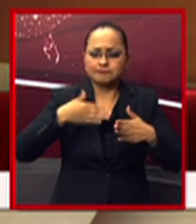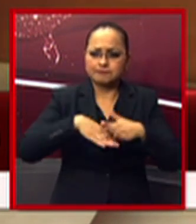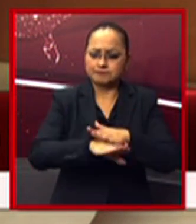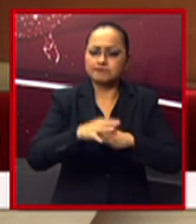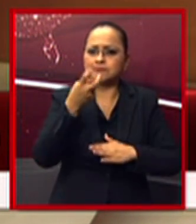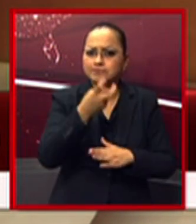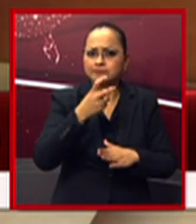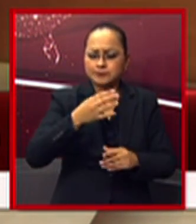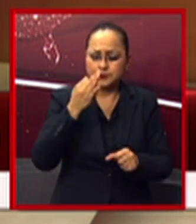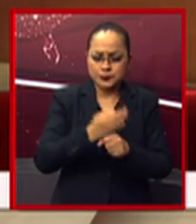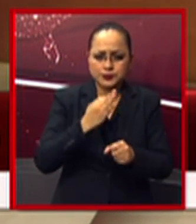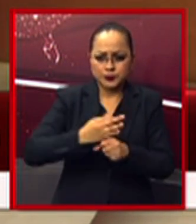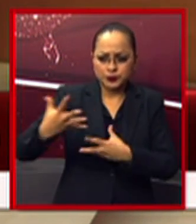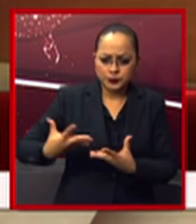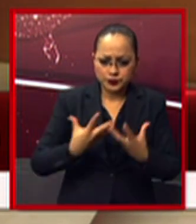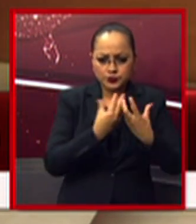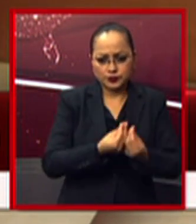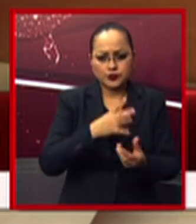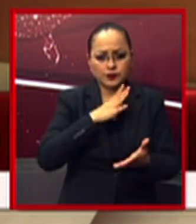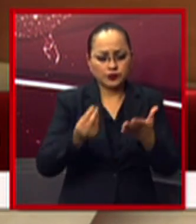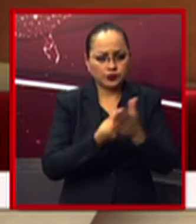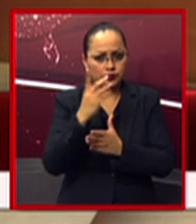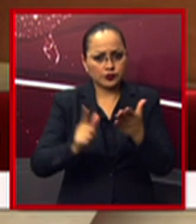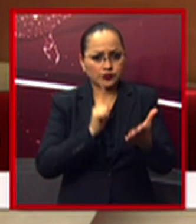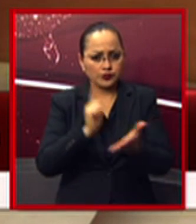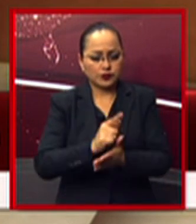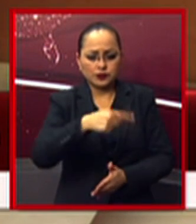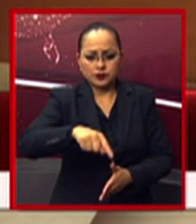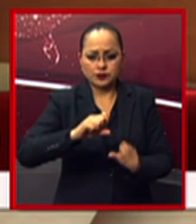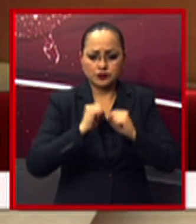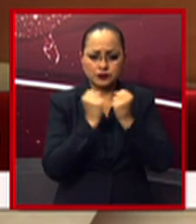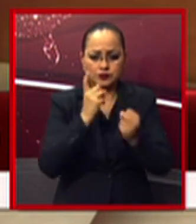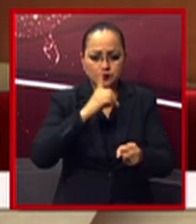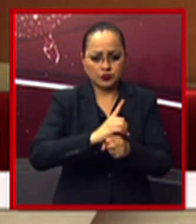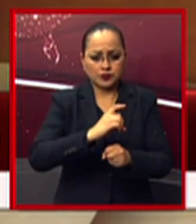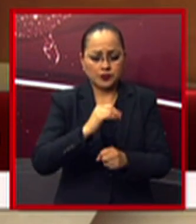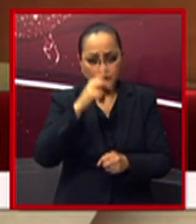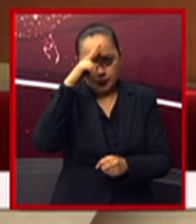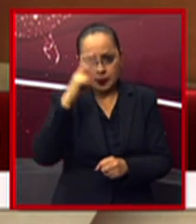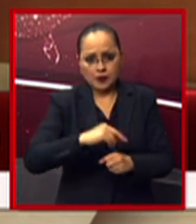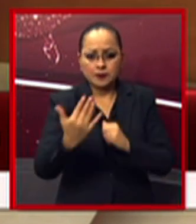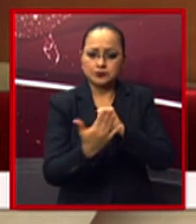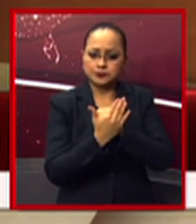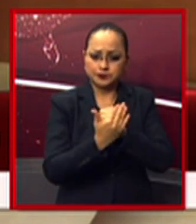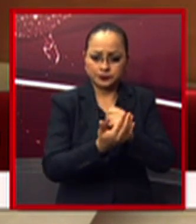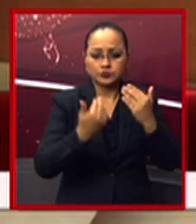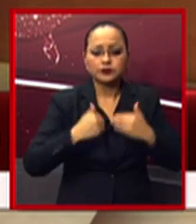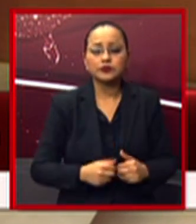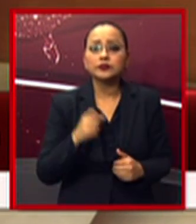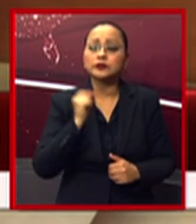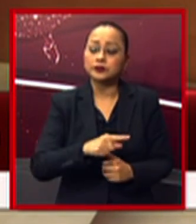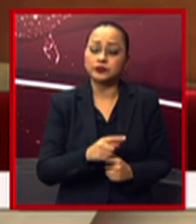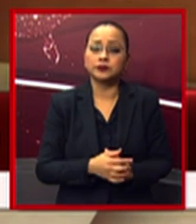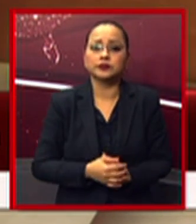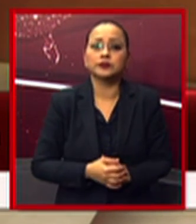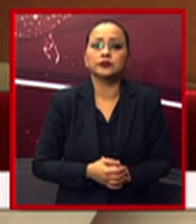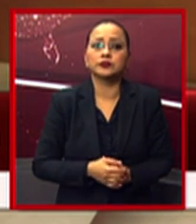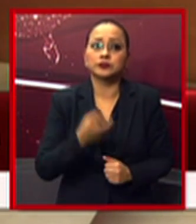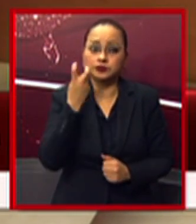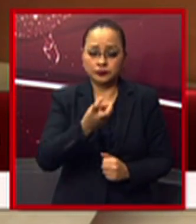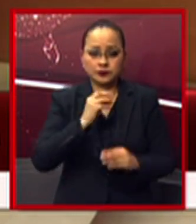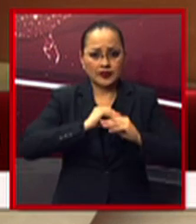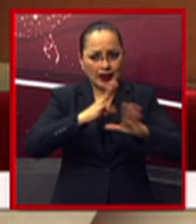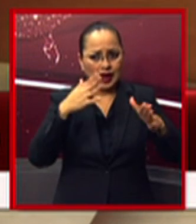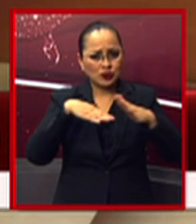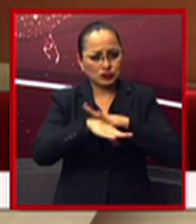en la que estamos inmersos y que demanda la sociedad mexicana. Sin embargo, esta